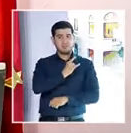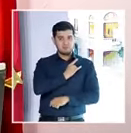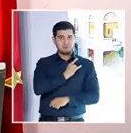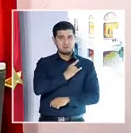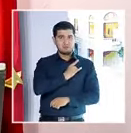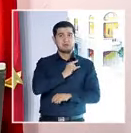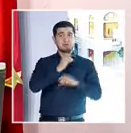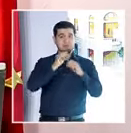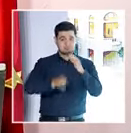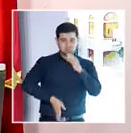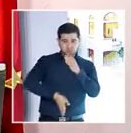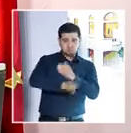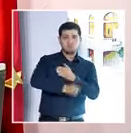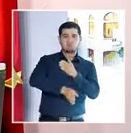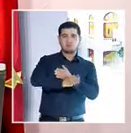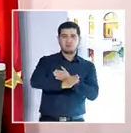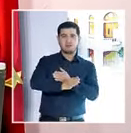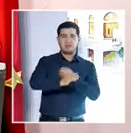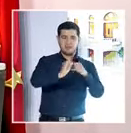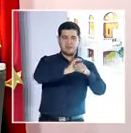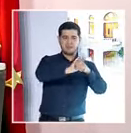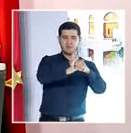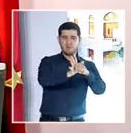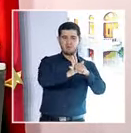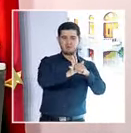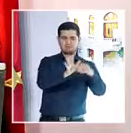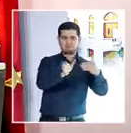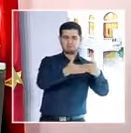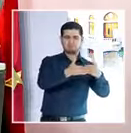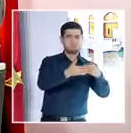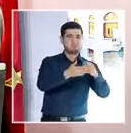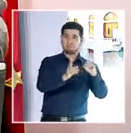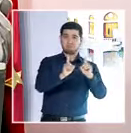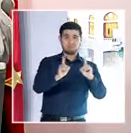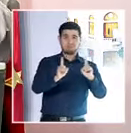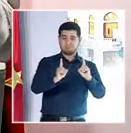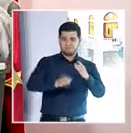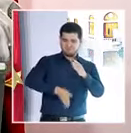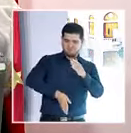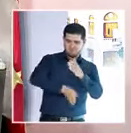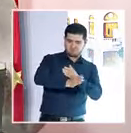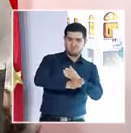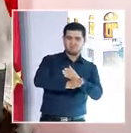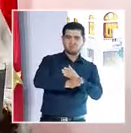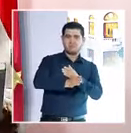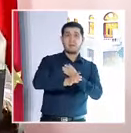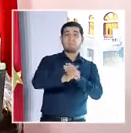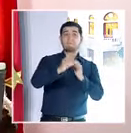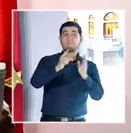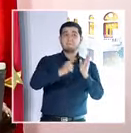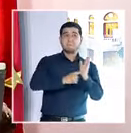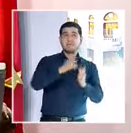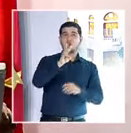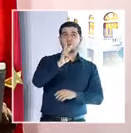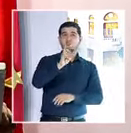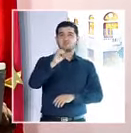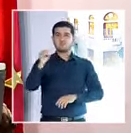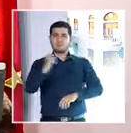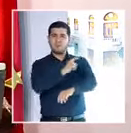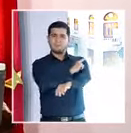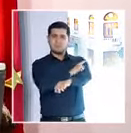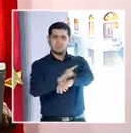de la pandemia. 20.800 millones casó la Gobernación, pero fueron más